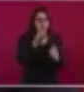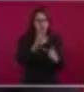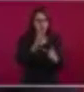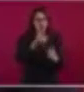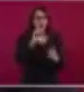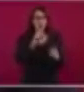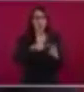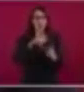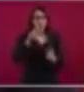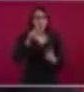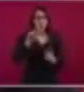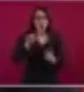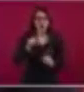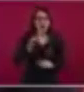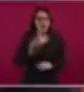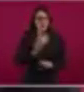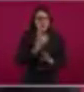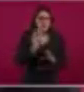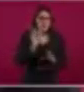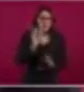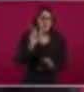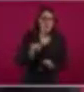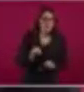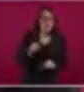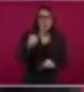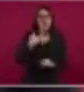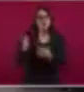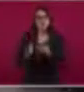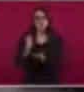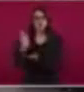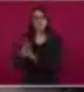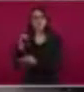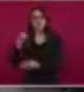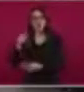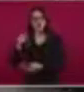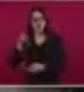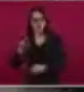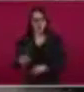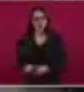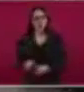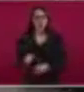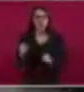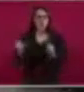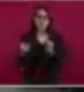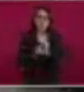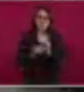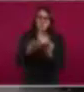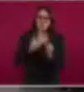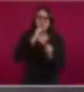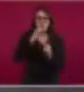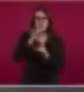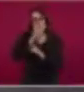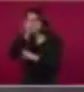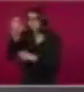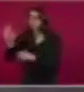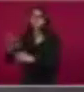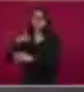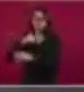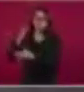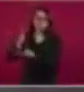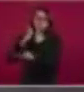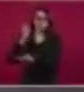Cuaji, voy a estar por Markelia, voy a estar por esa región y